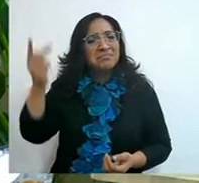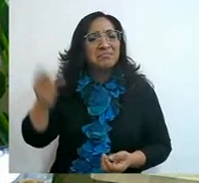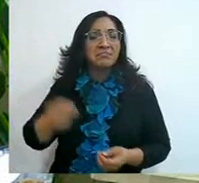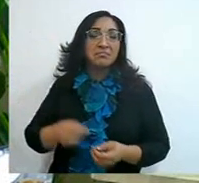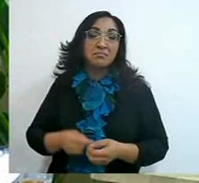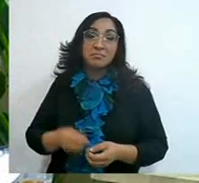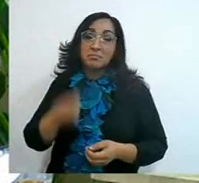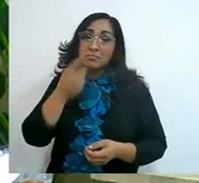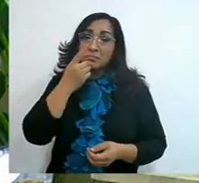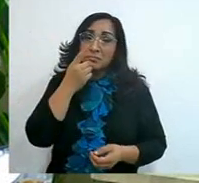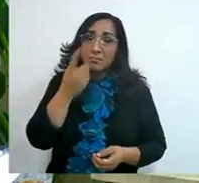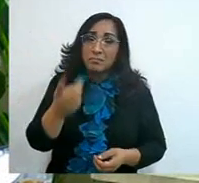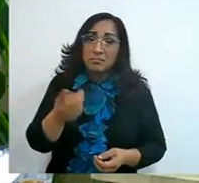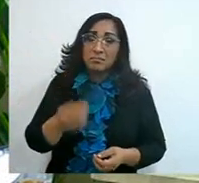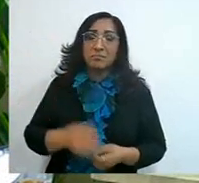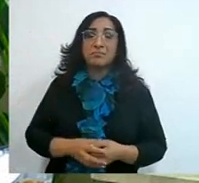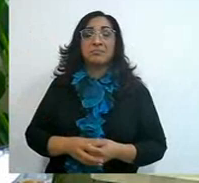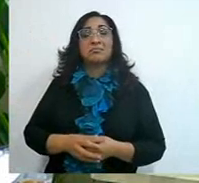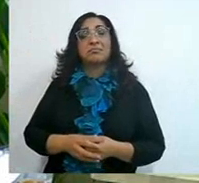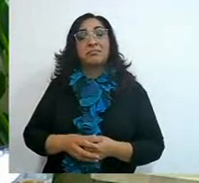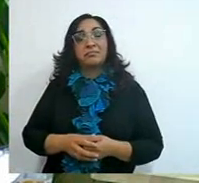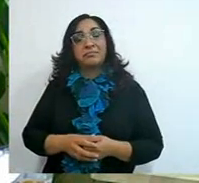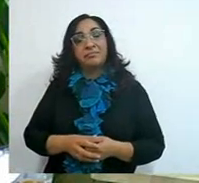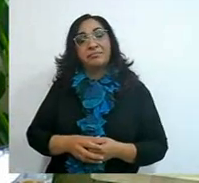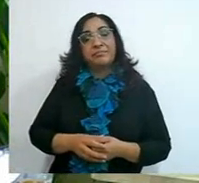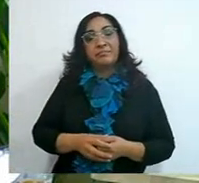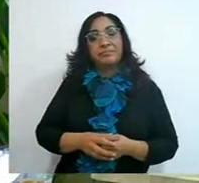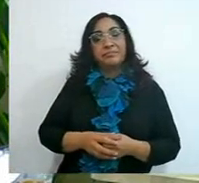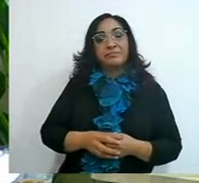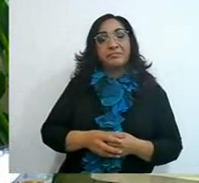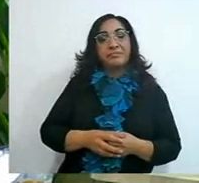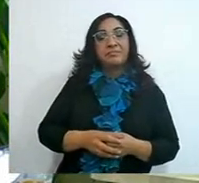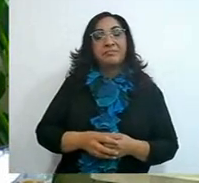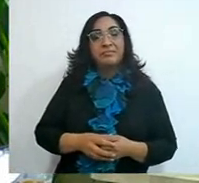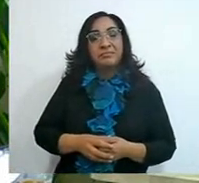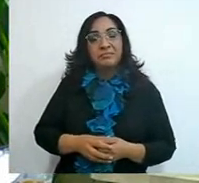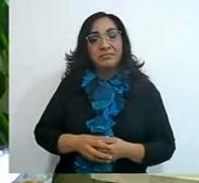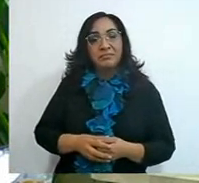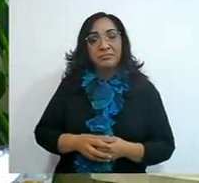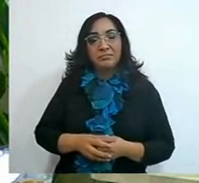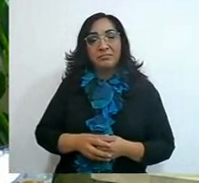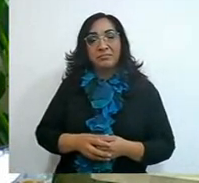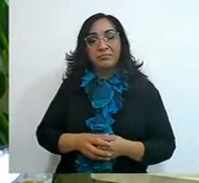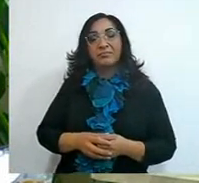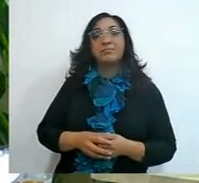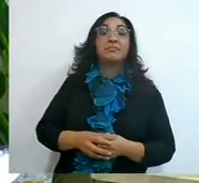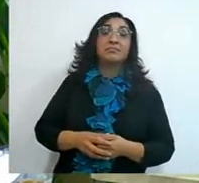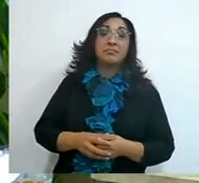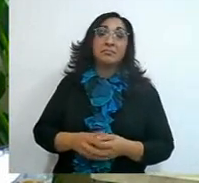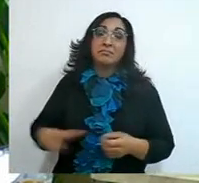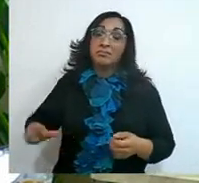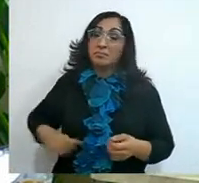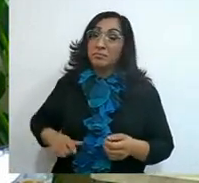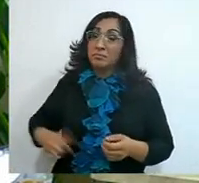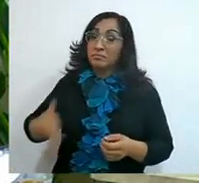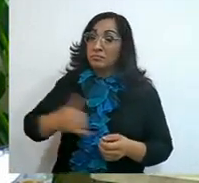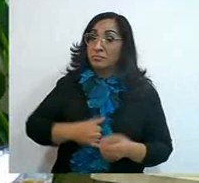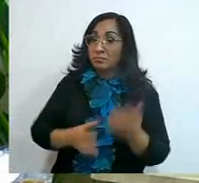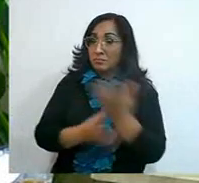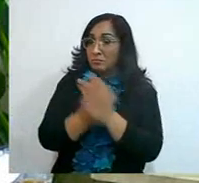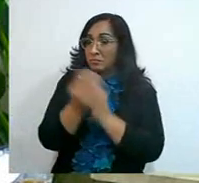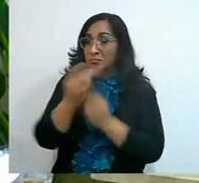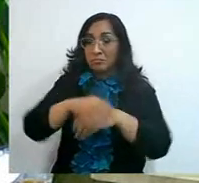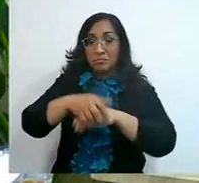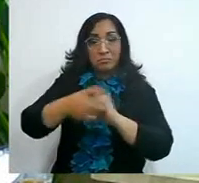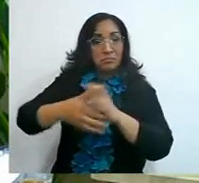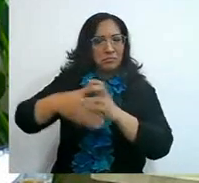Y decía, ahí el Poncio Pilato, ¿verdad? Yo me lavo las manos, no encuentro nada